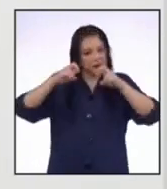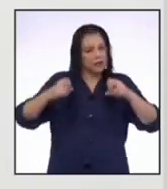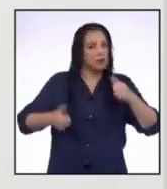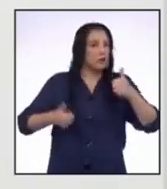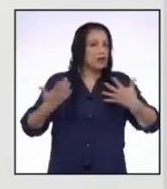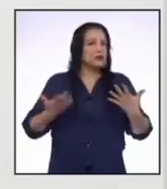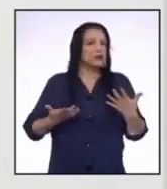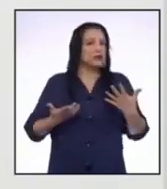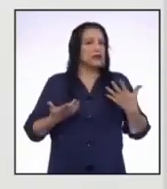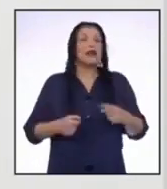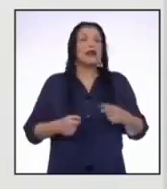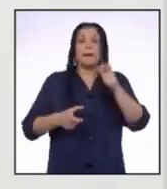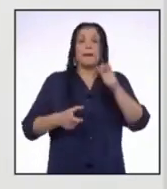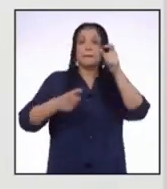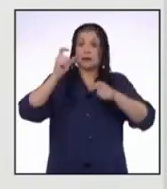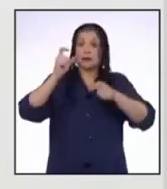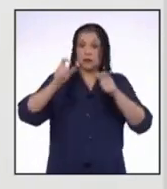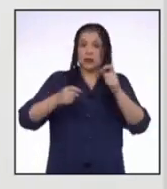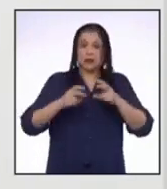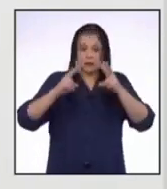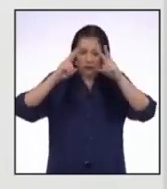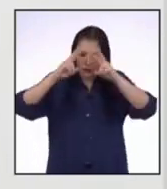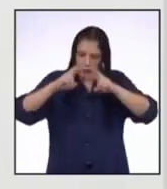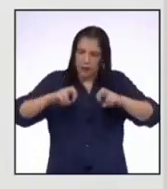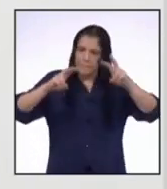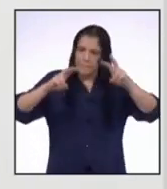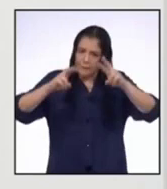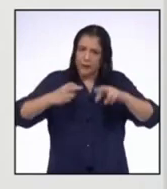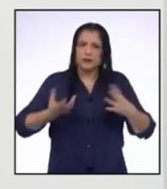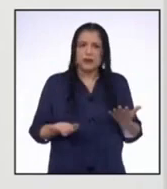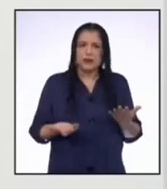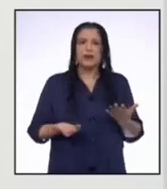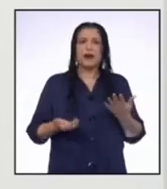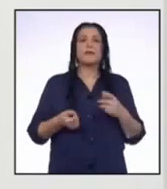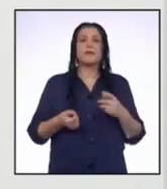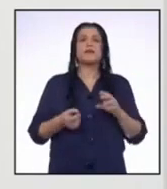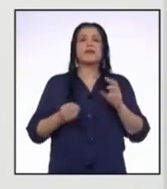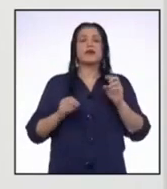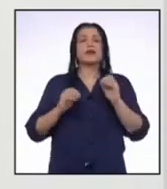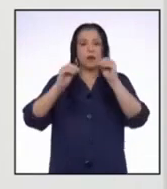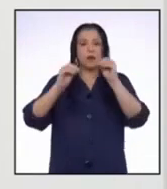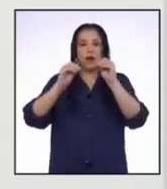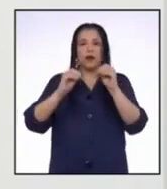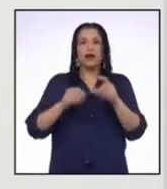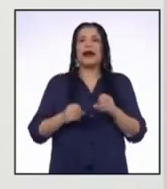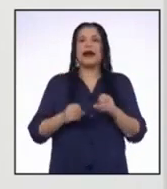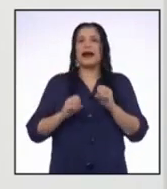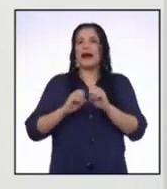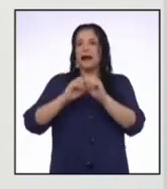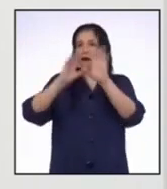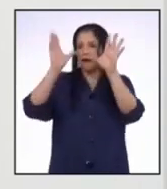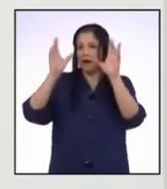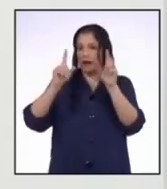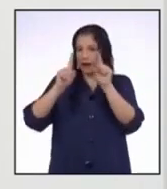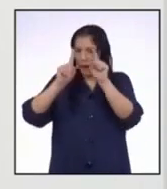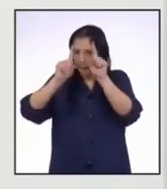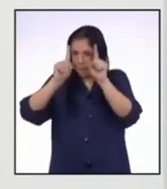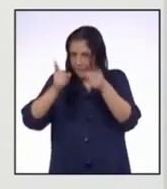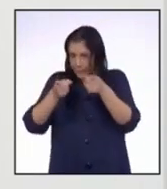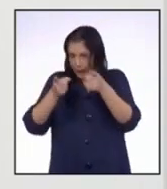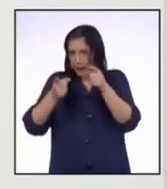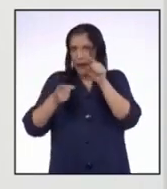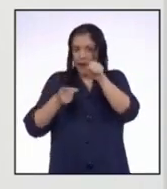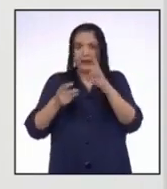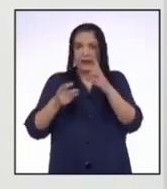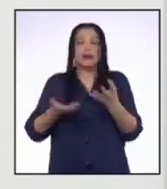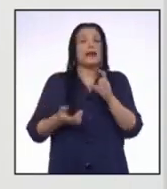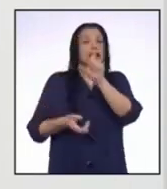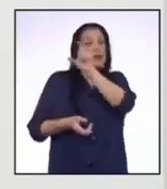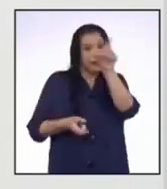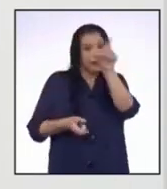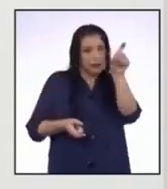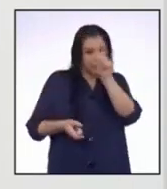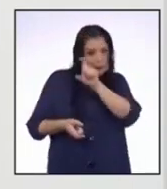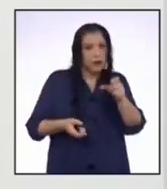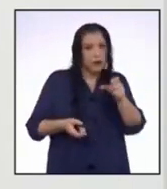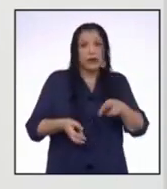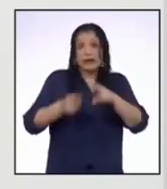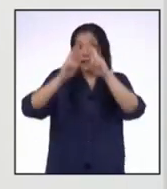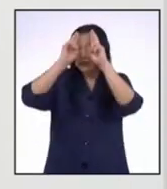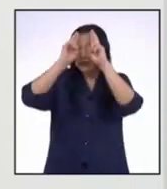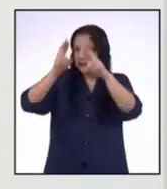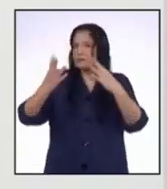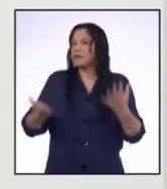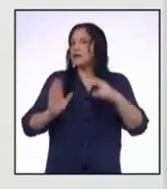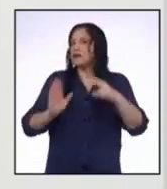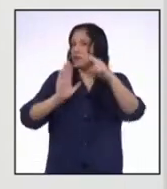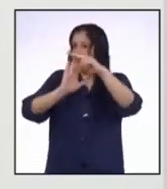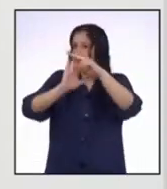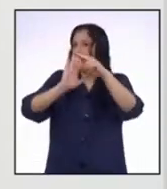que los autores que se han investigado se encuentren claramente citados dentro del texto, respetando